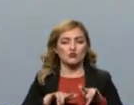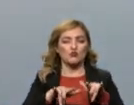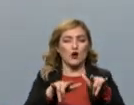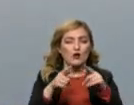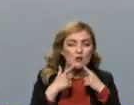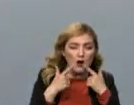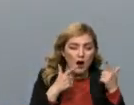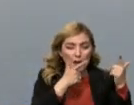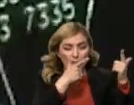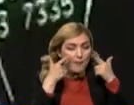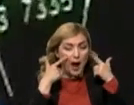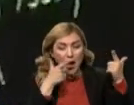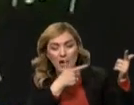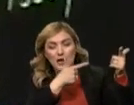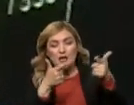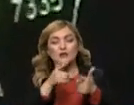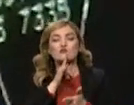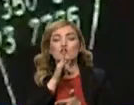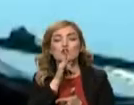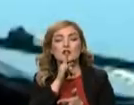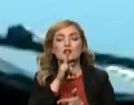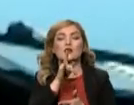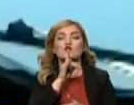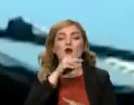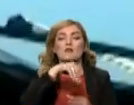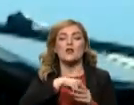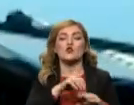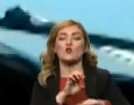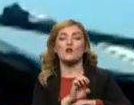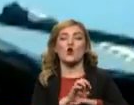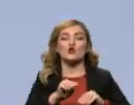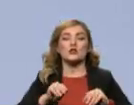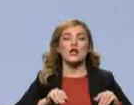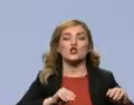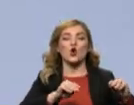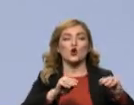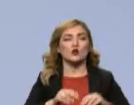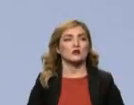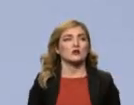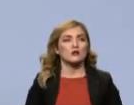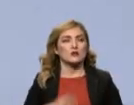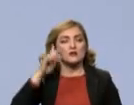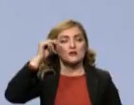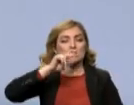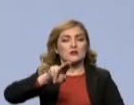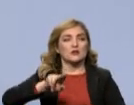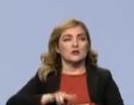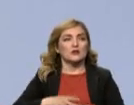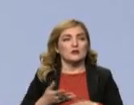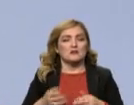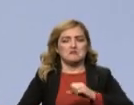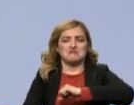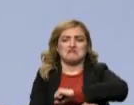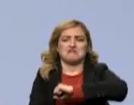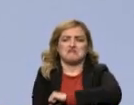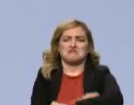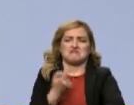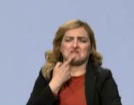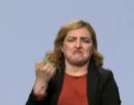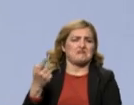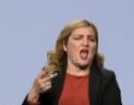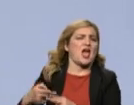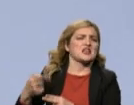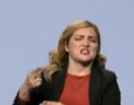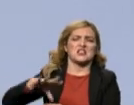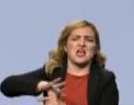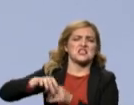vigilancia aeromarítima que realizan aviones estadounidenses en territorio ecuatoriano. El gobierno nacional encuentra que no tiene fundamentos de hecho